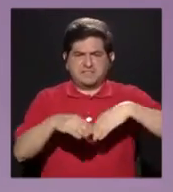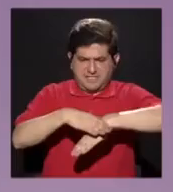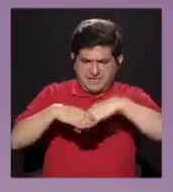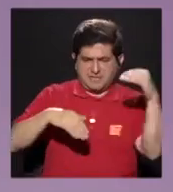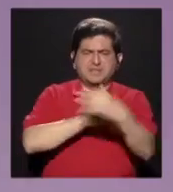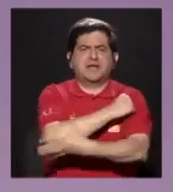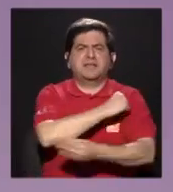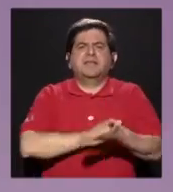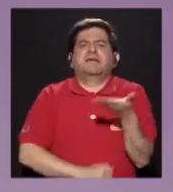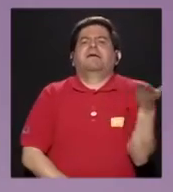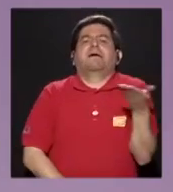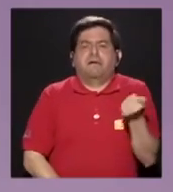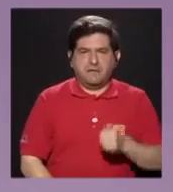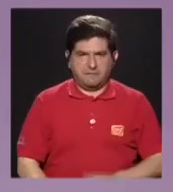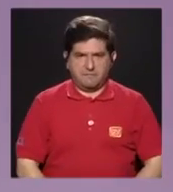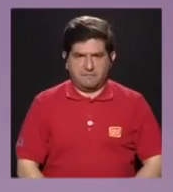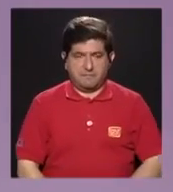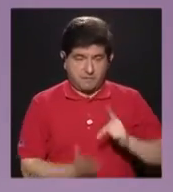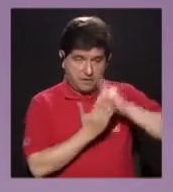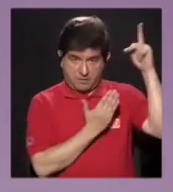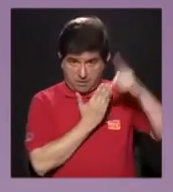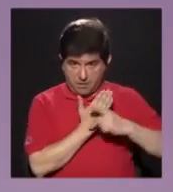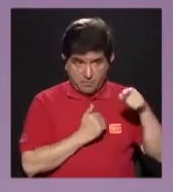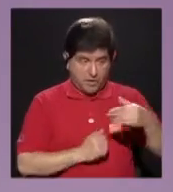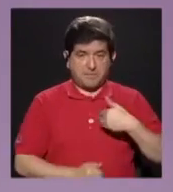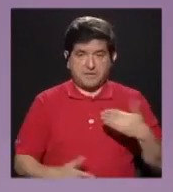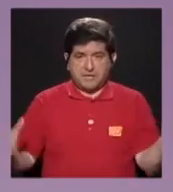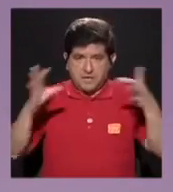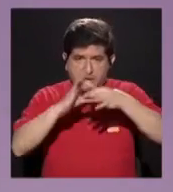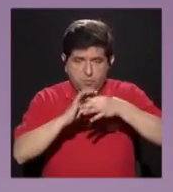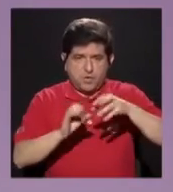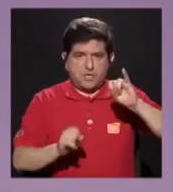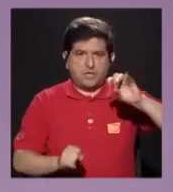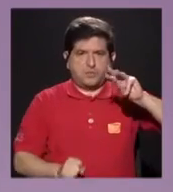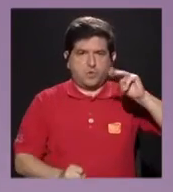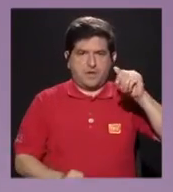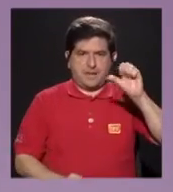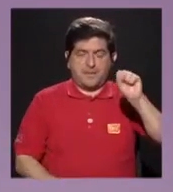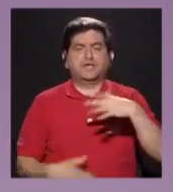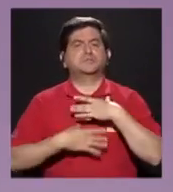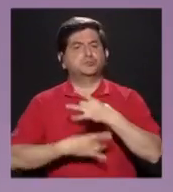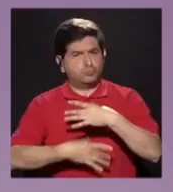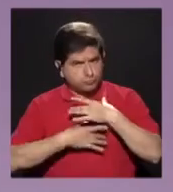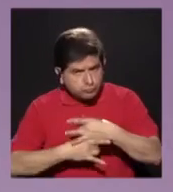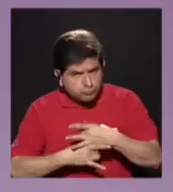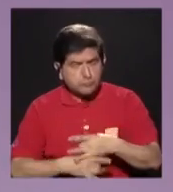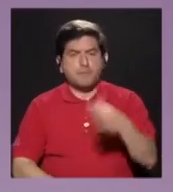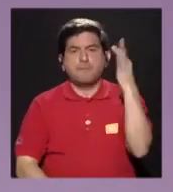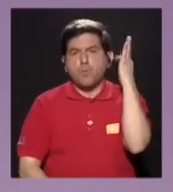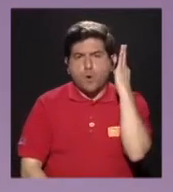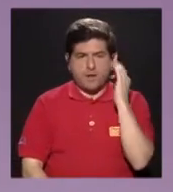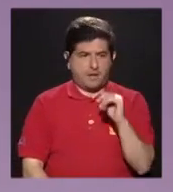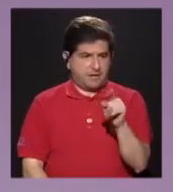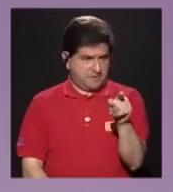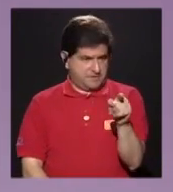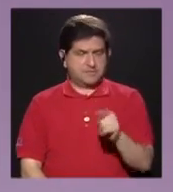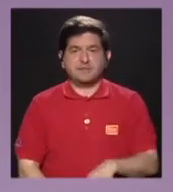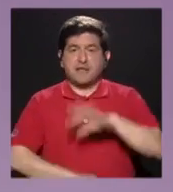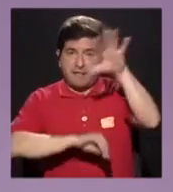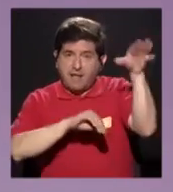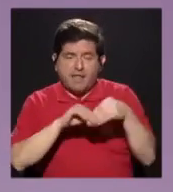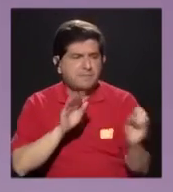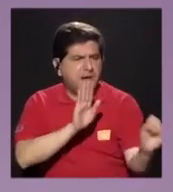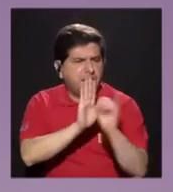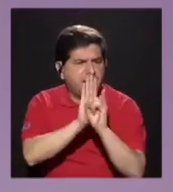de la pobreza en este programa que tenemos con el lema este es muy interesante porque las mujeres logran además